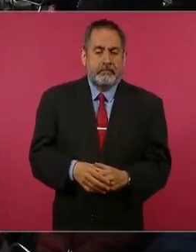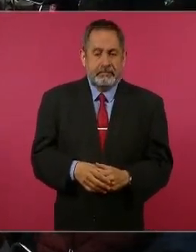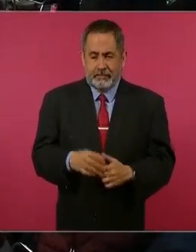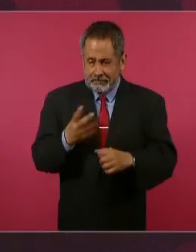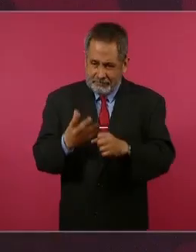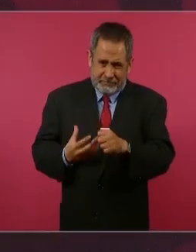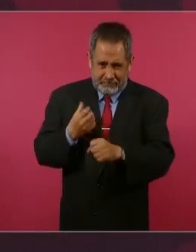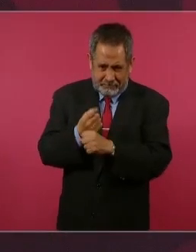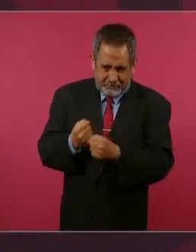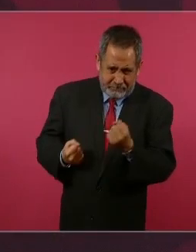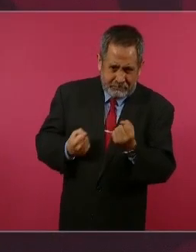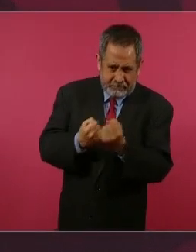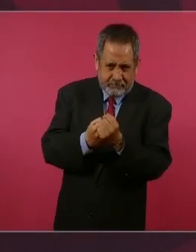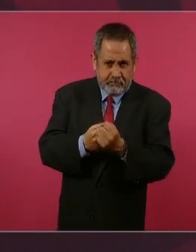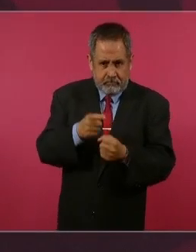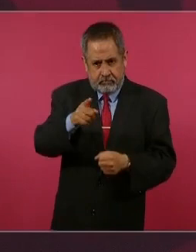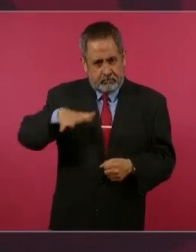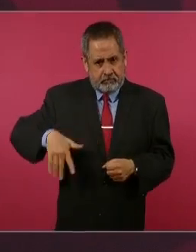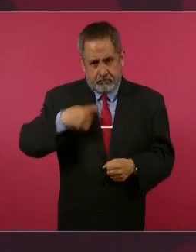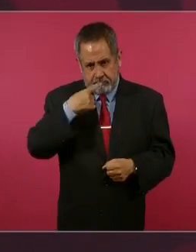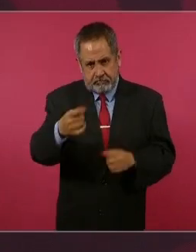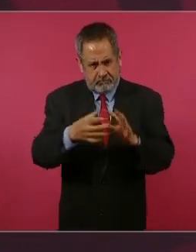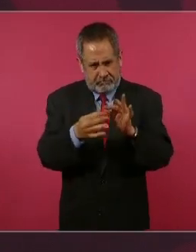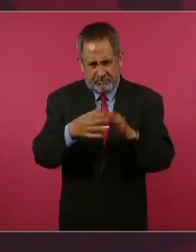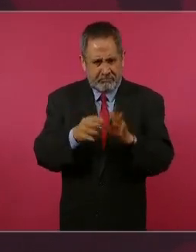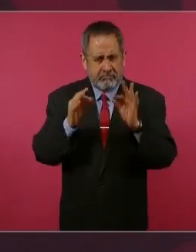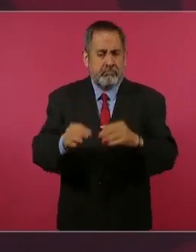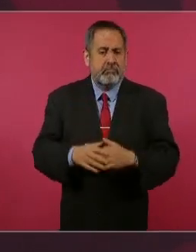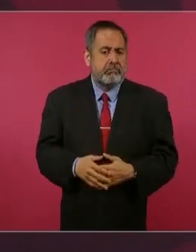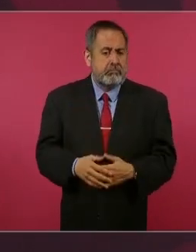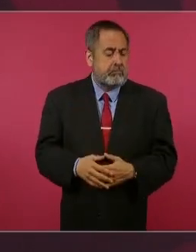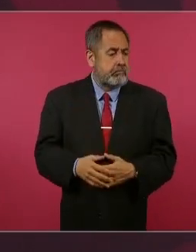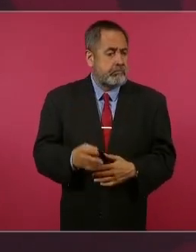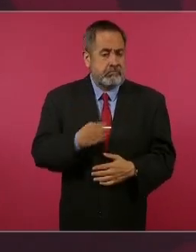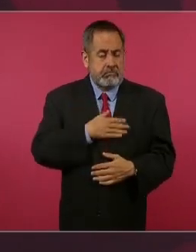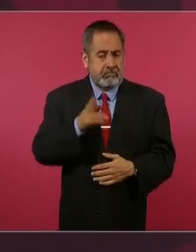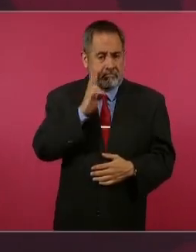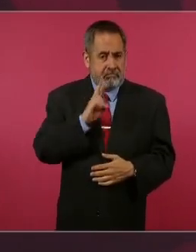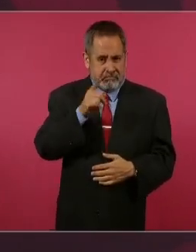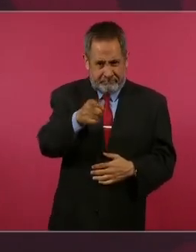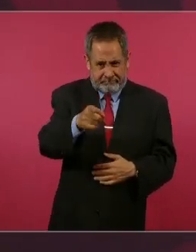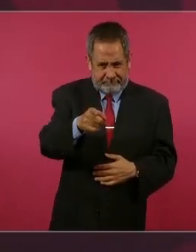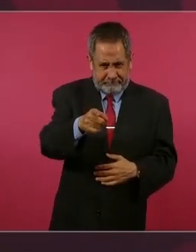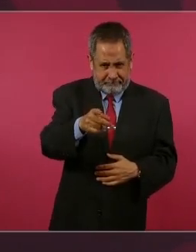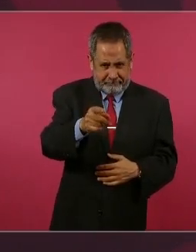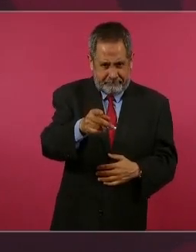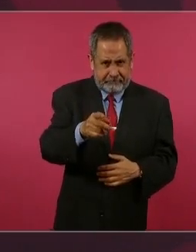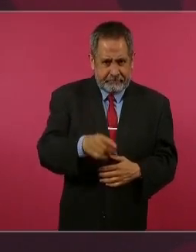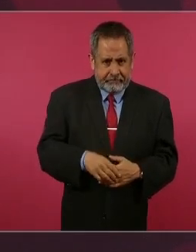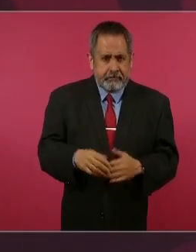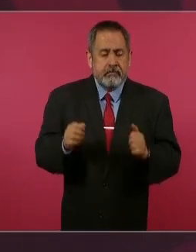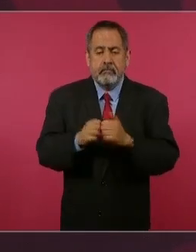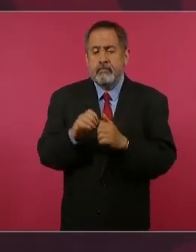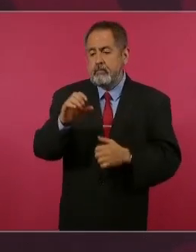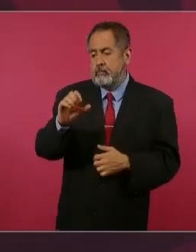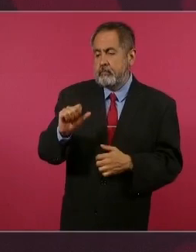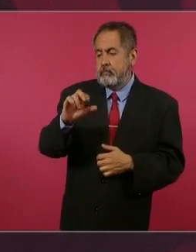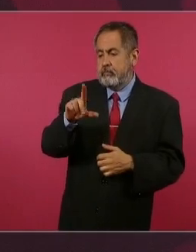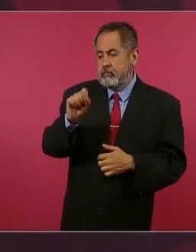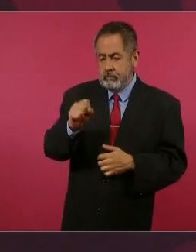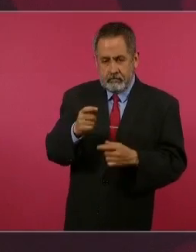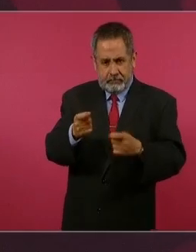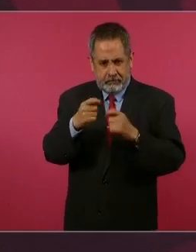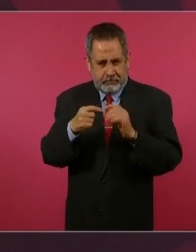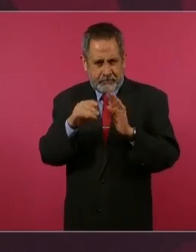reforzar lo que estás comentando sería bueno que a ver si con Carlos que te dé la